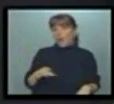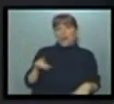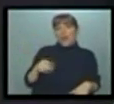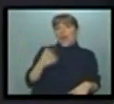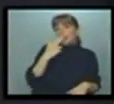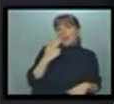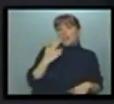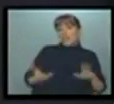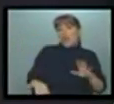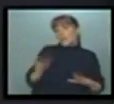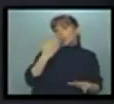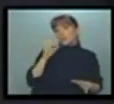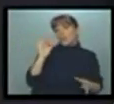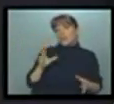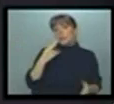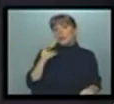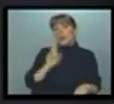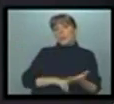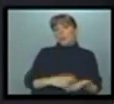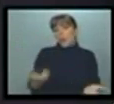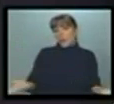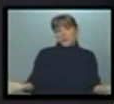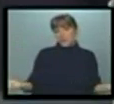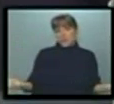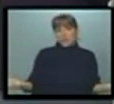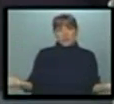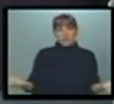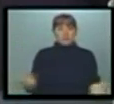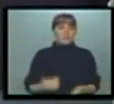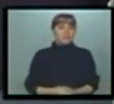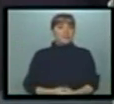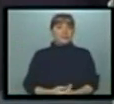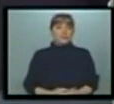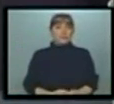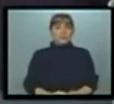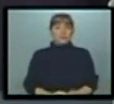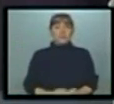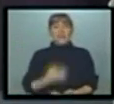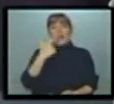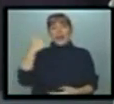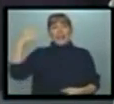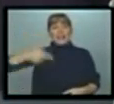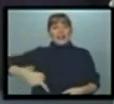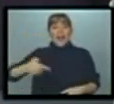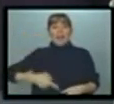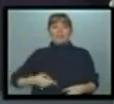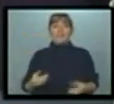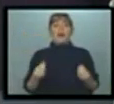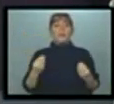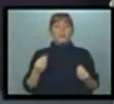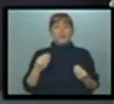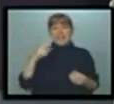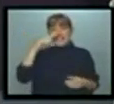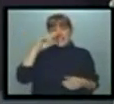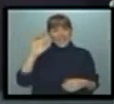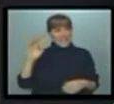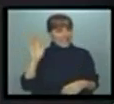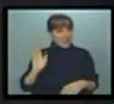Algo parecido a lo de la nafta. Claro, lo escuchaba Mariano atentamente. Decía, bueno, la carga impositiva en el caso de la nafta es del 70%. En el caso del tabaco ahora es